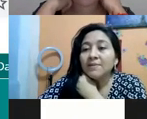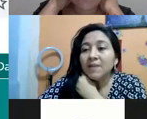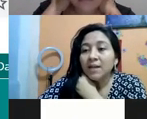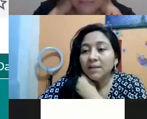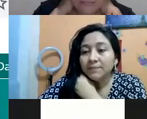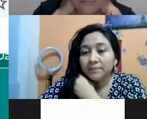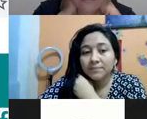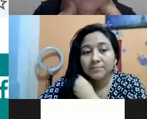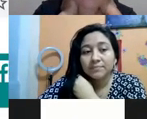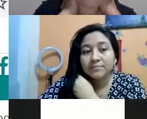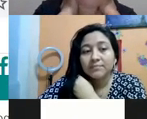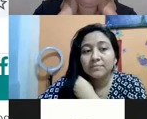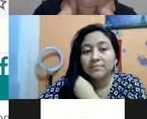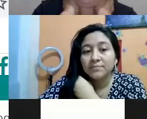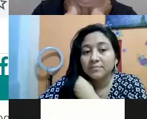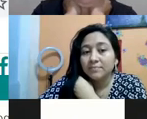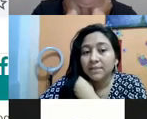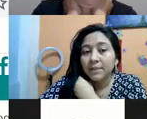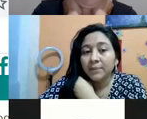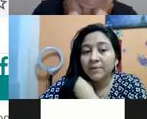me sale